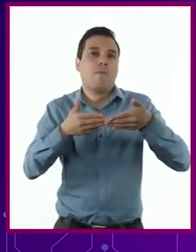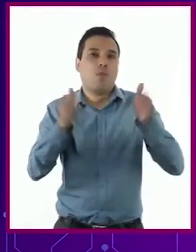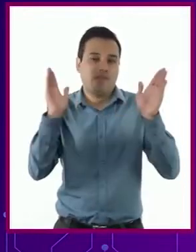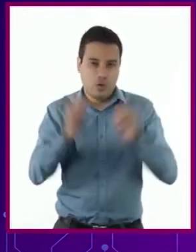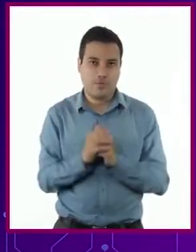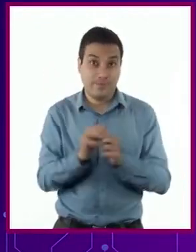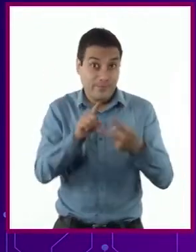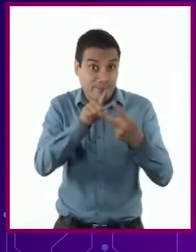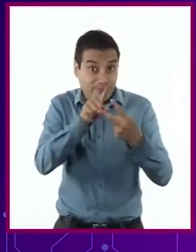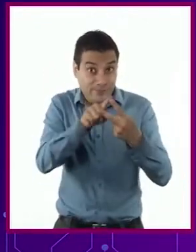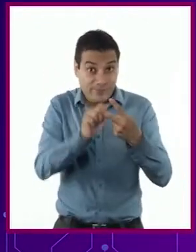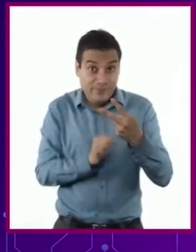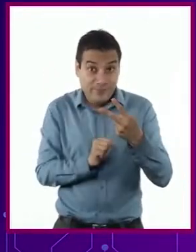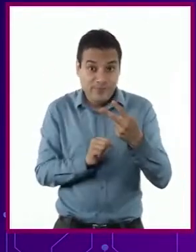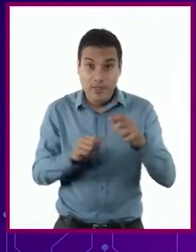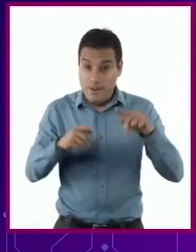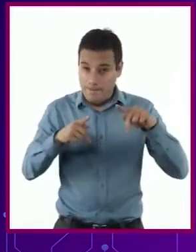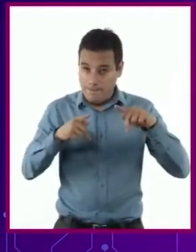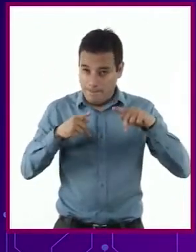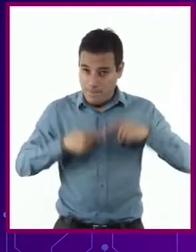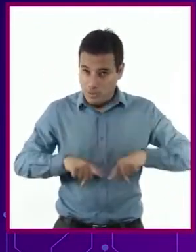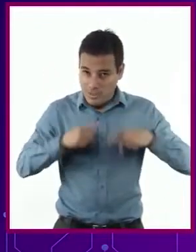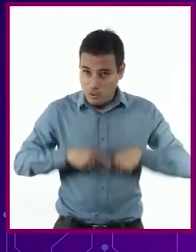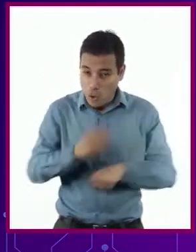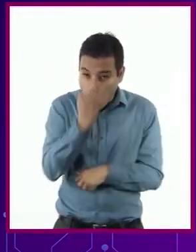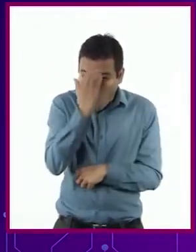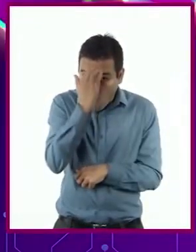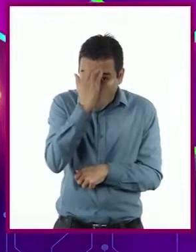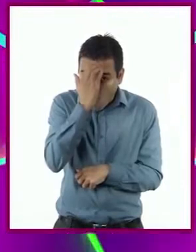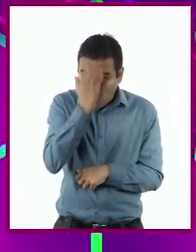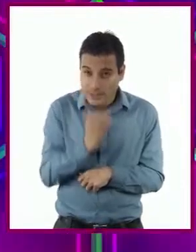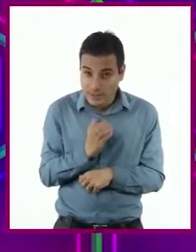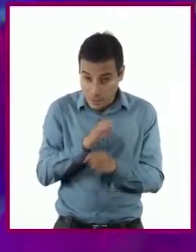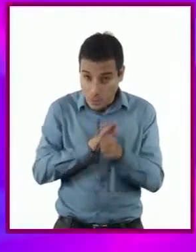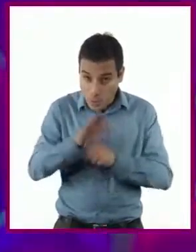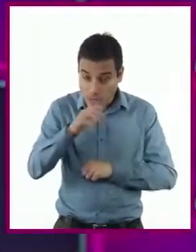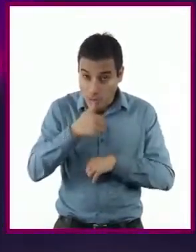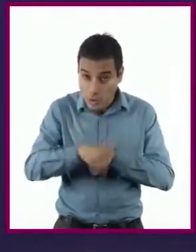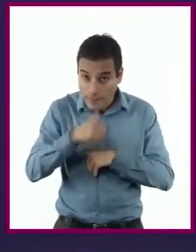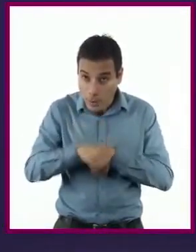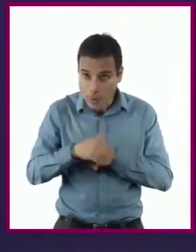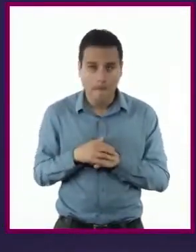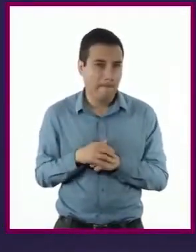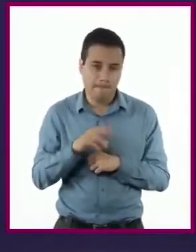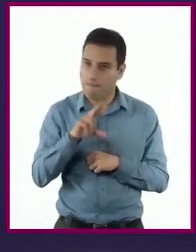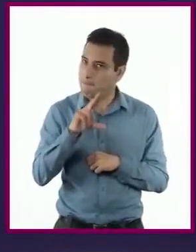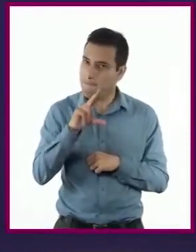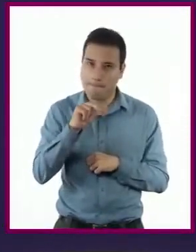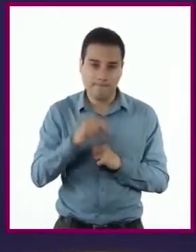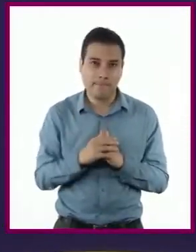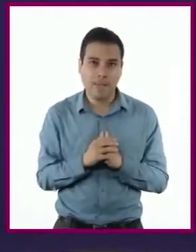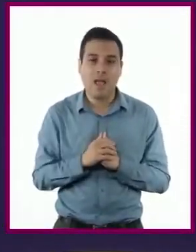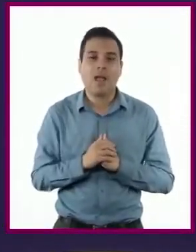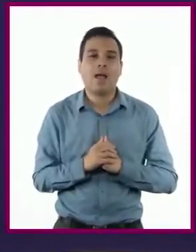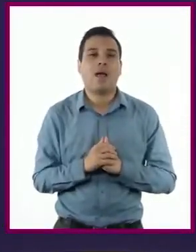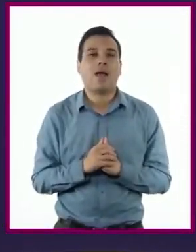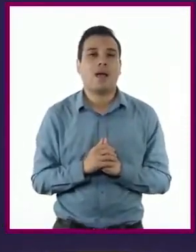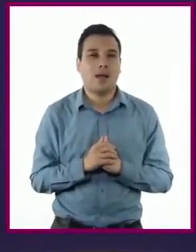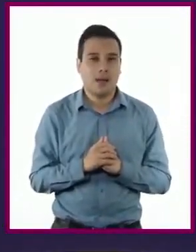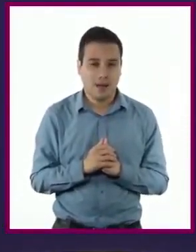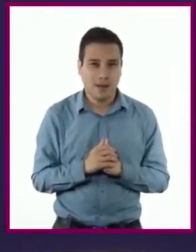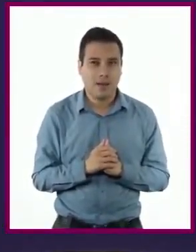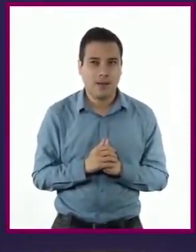embargo, nadie sabe qué números primos se utilizaron para obtener dicho resultado. Maestro, en un par de